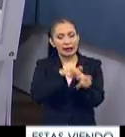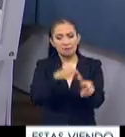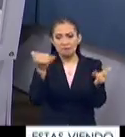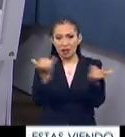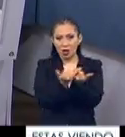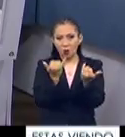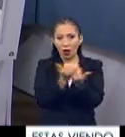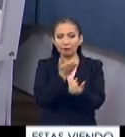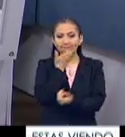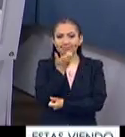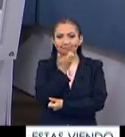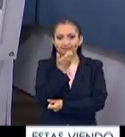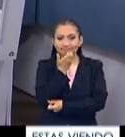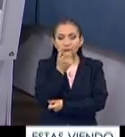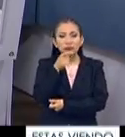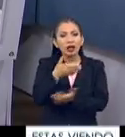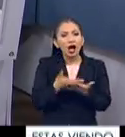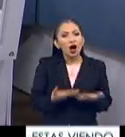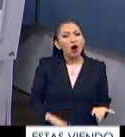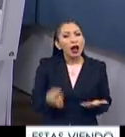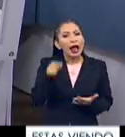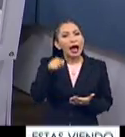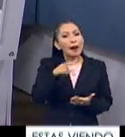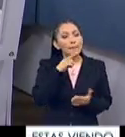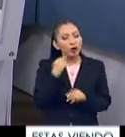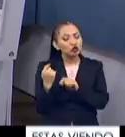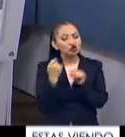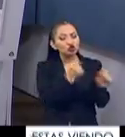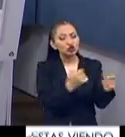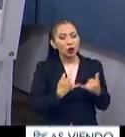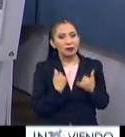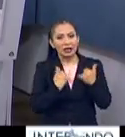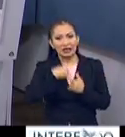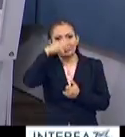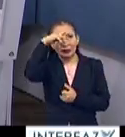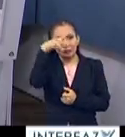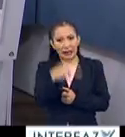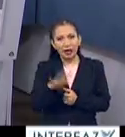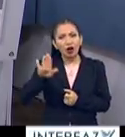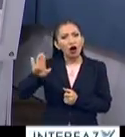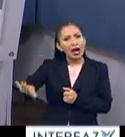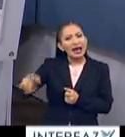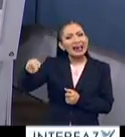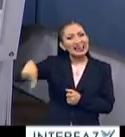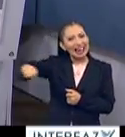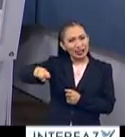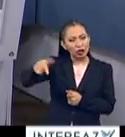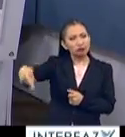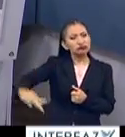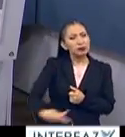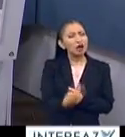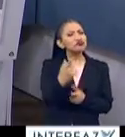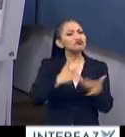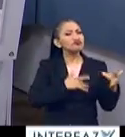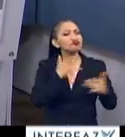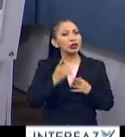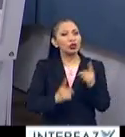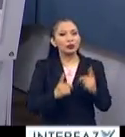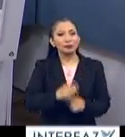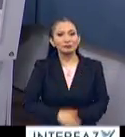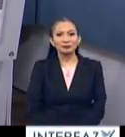misma tradición, Mauricio, vamos a darle la voz a los jóvenes mexicanos para que nos pregunten sus